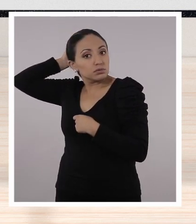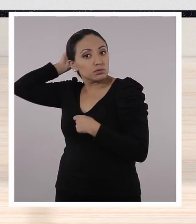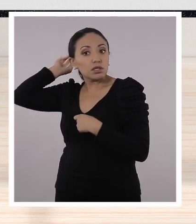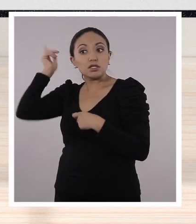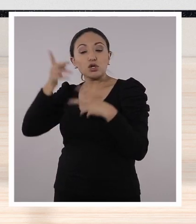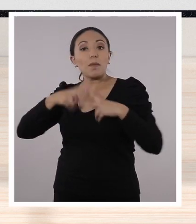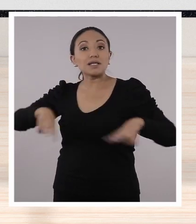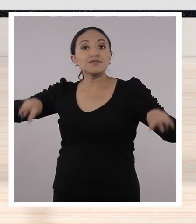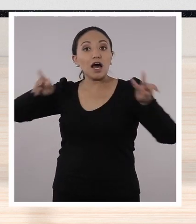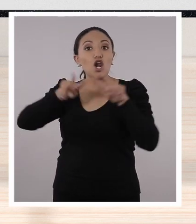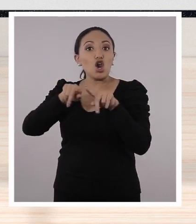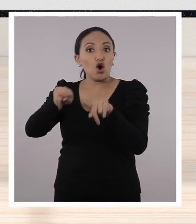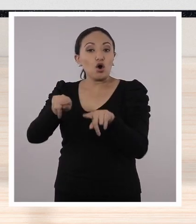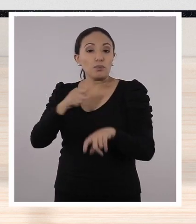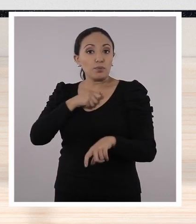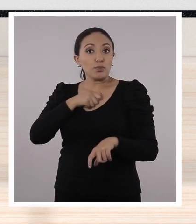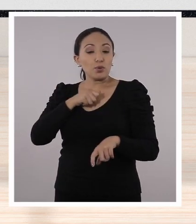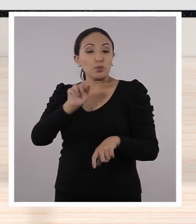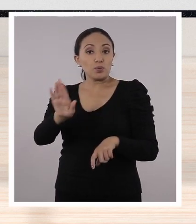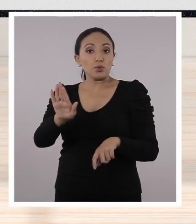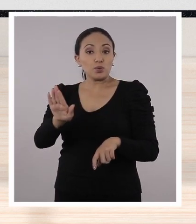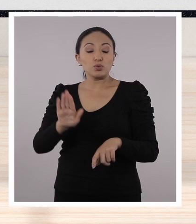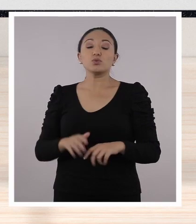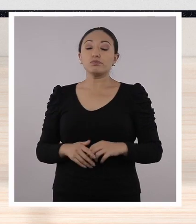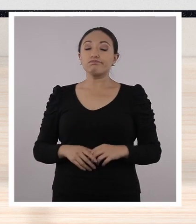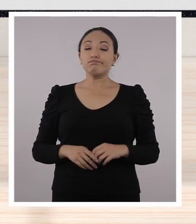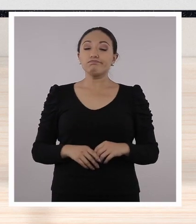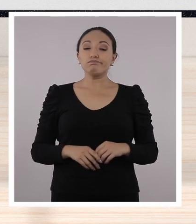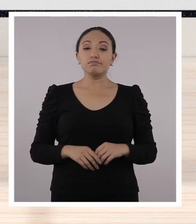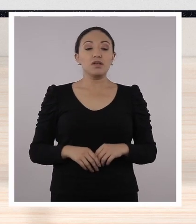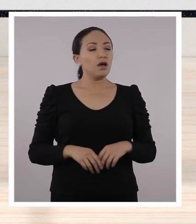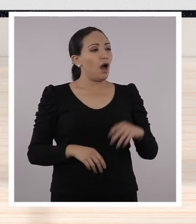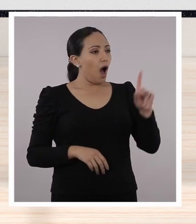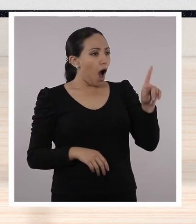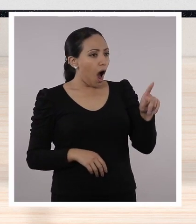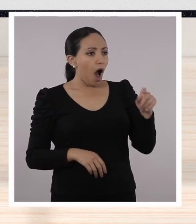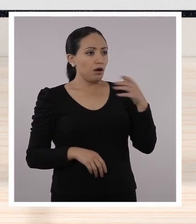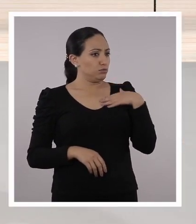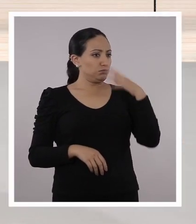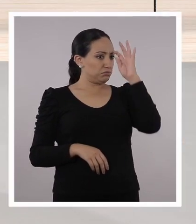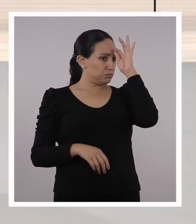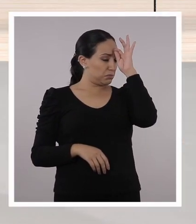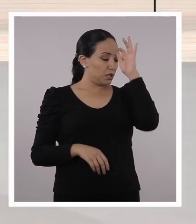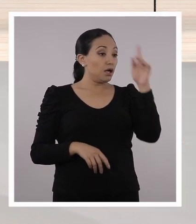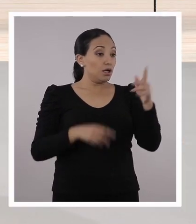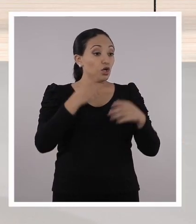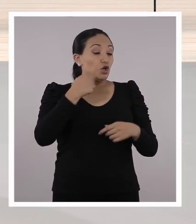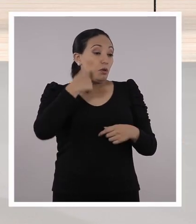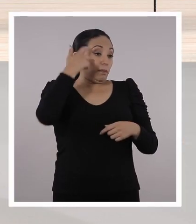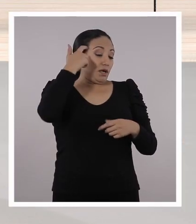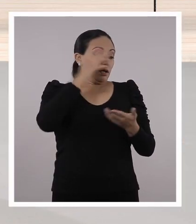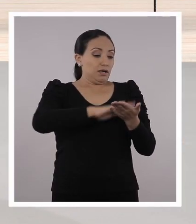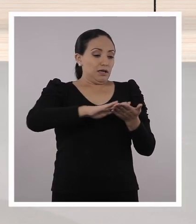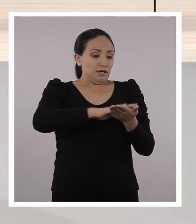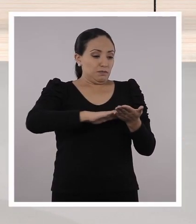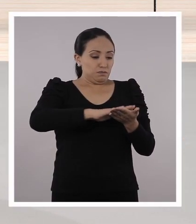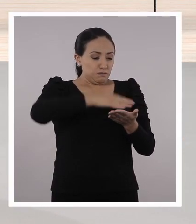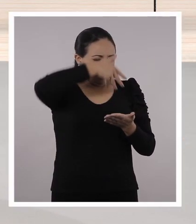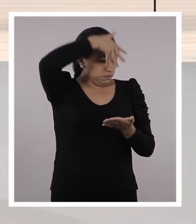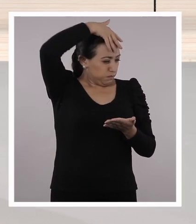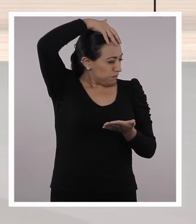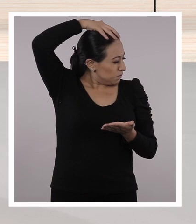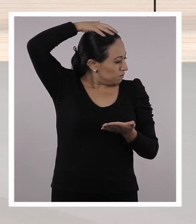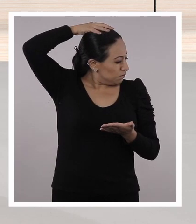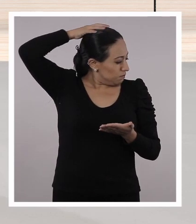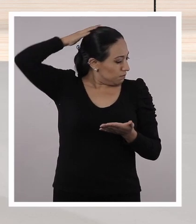como decoración, sino más bien tiene un valor simbólico bastante grande e importante para ellos. Yo creo que cuando ellos se ponen el achote en la cabeza